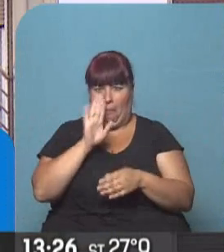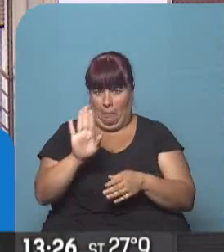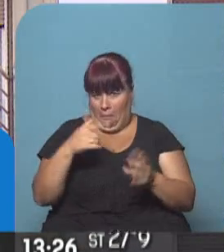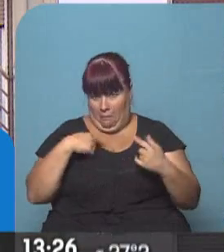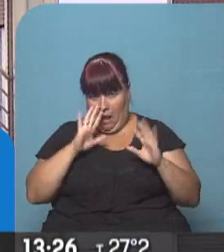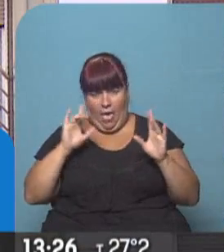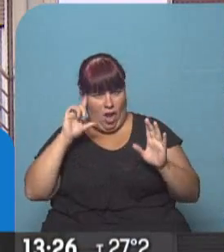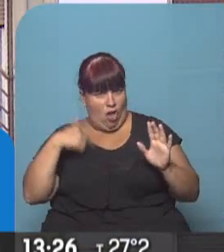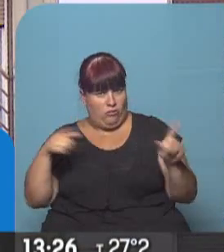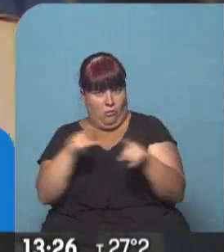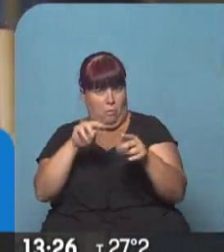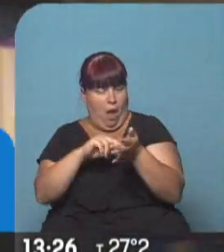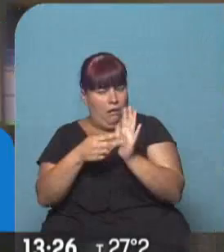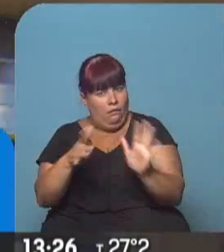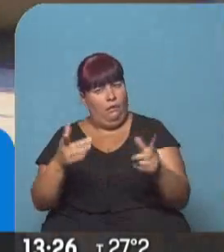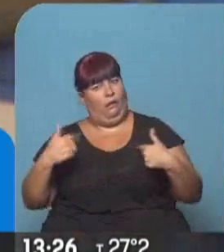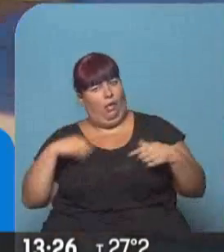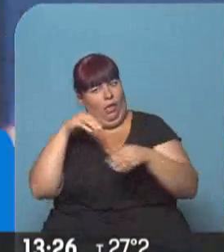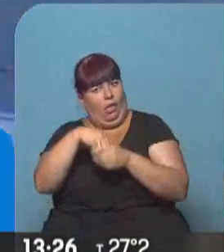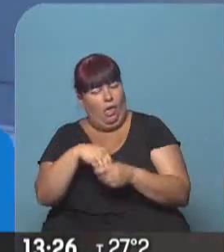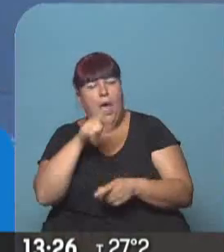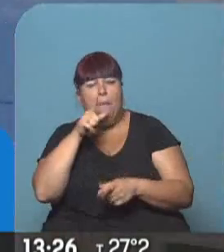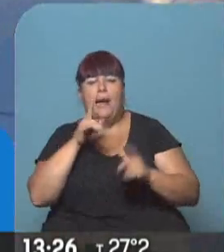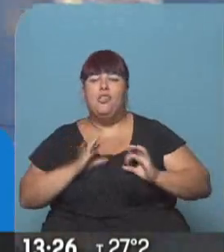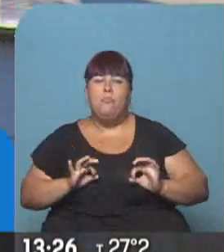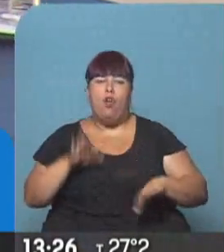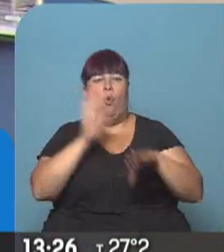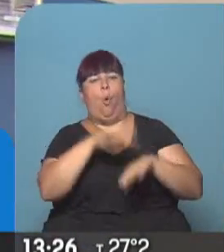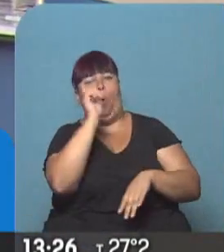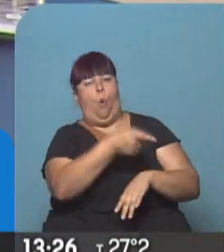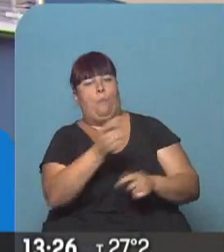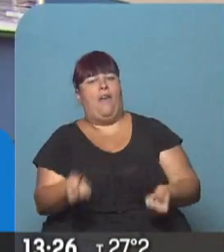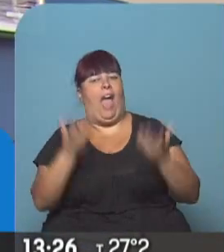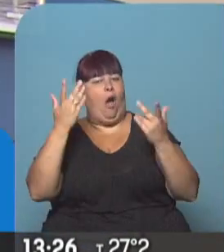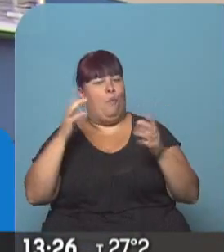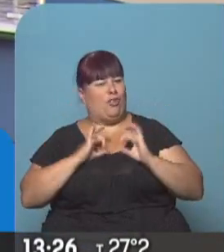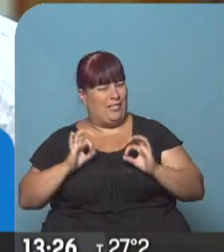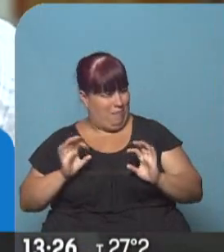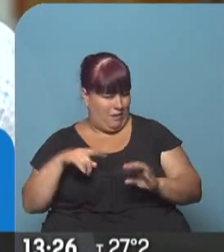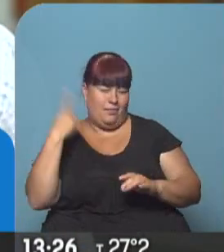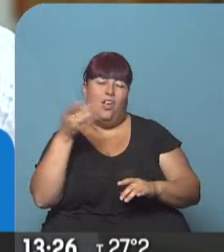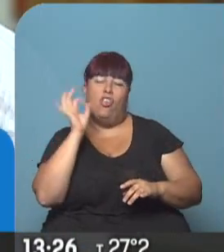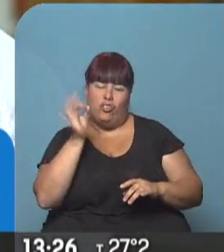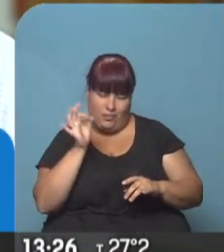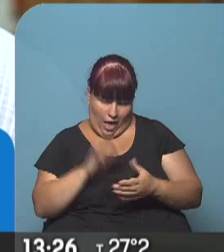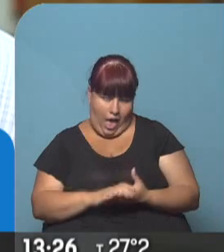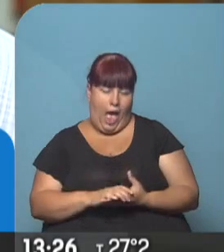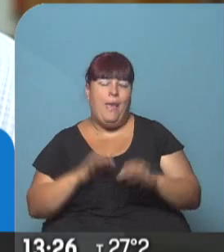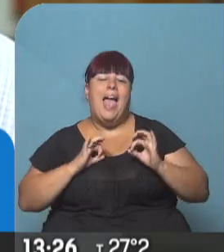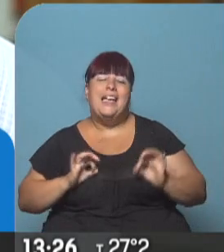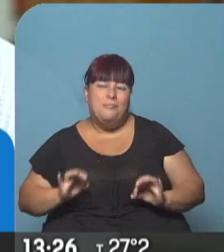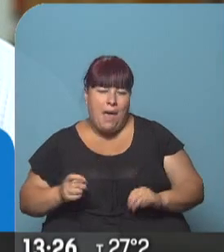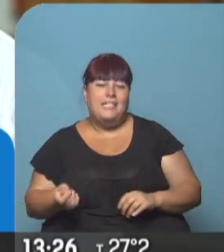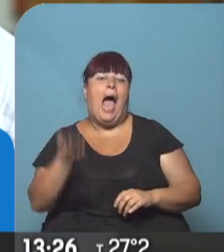con nosotros. Entonces, parecería ser que los encargados son los responsables de los aumentos en las expensas. Todos sabemos que las